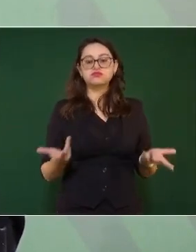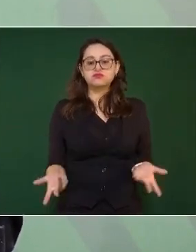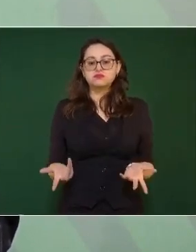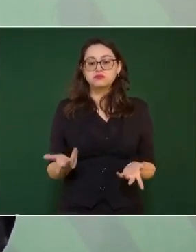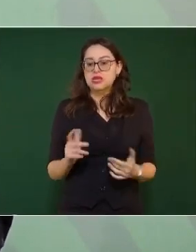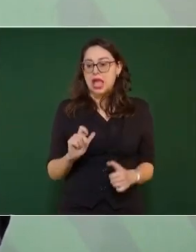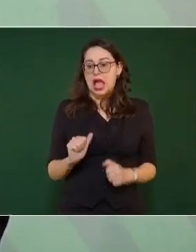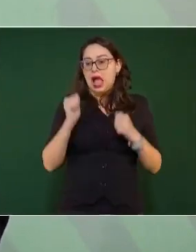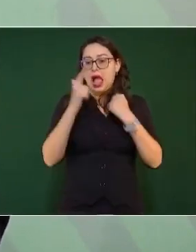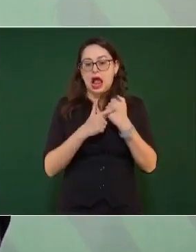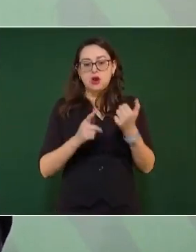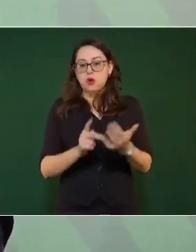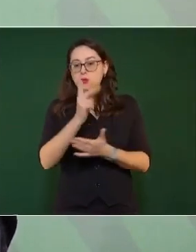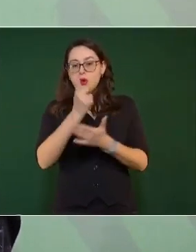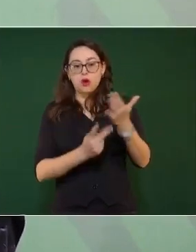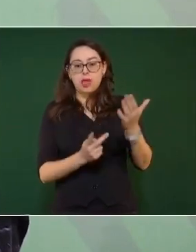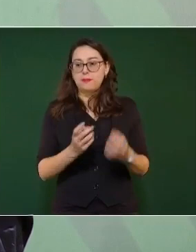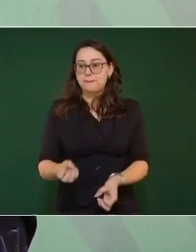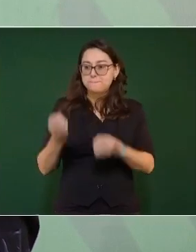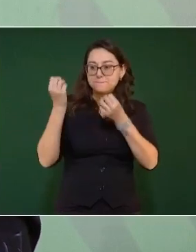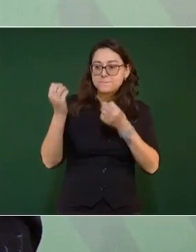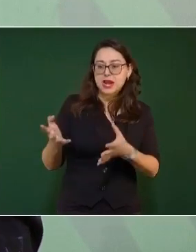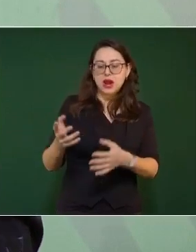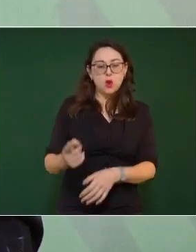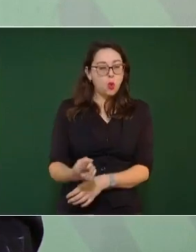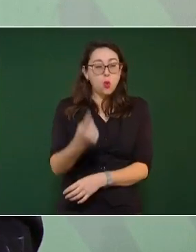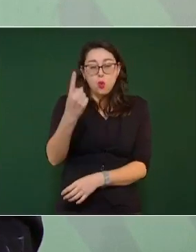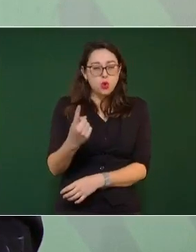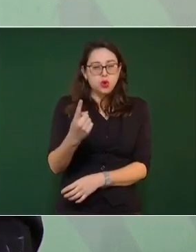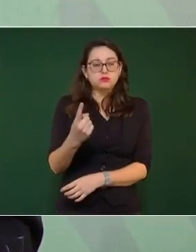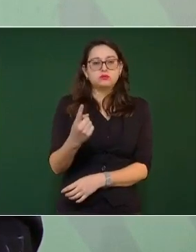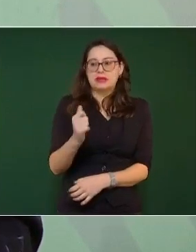cuando menos un programa de bienestar en sus hogares.